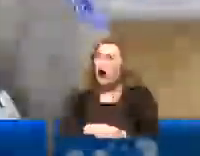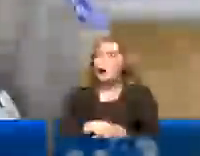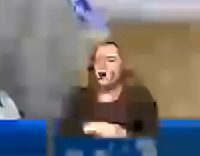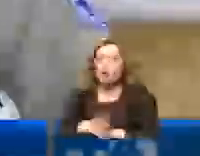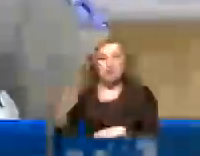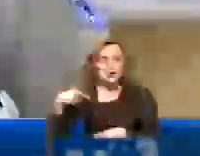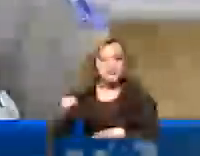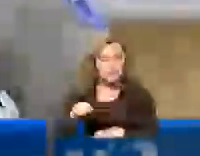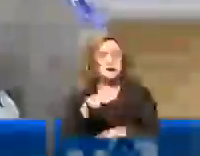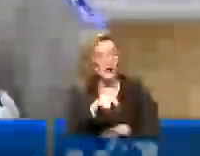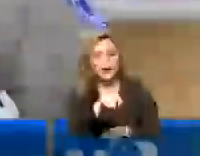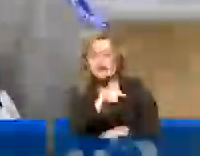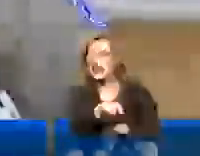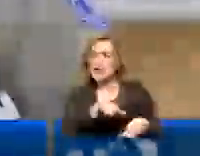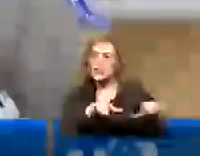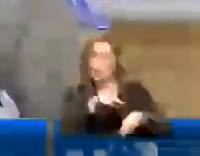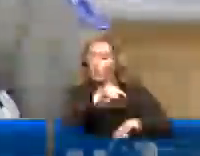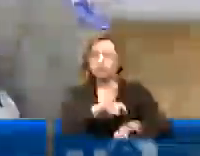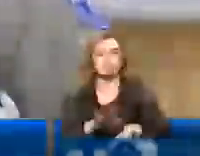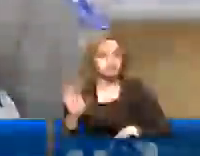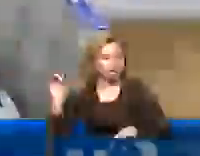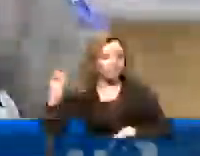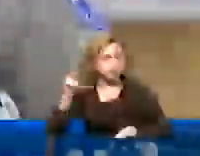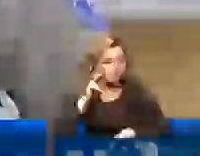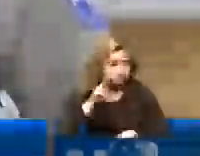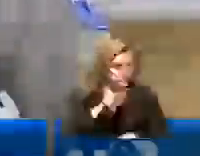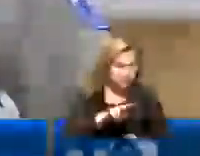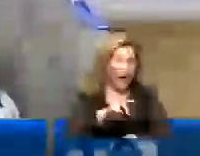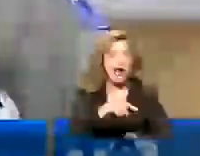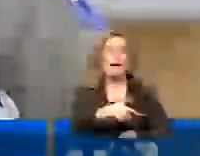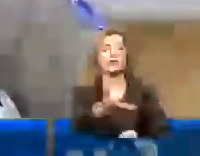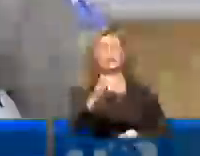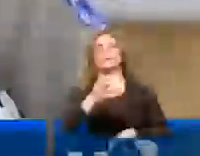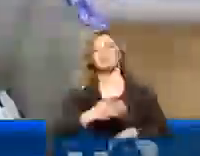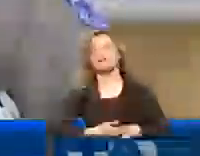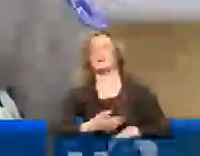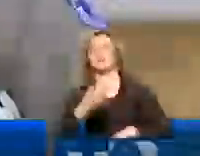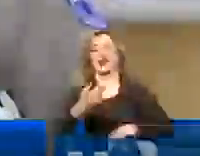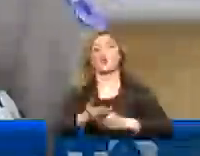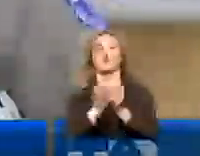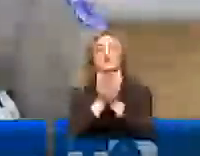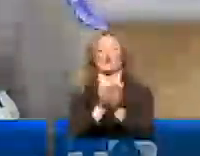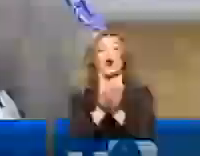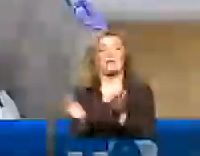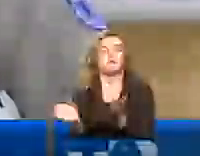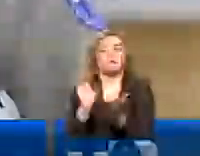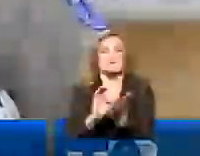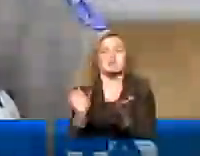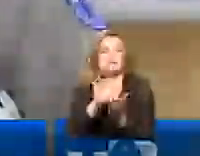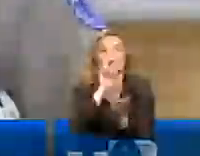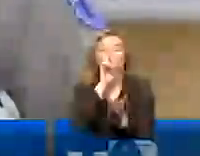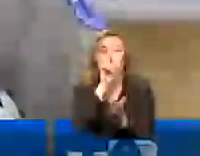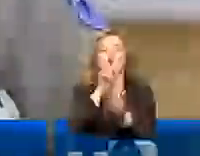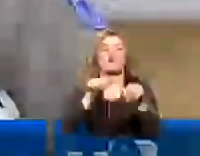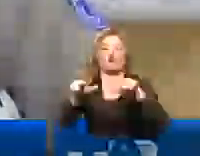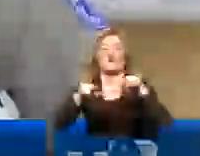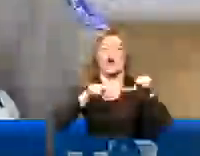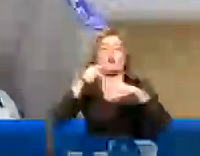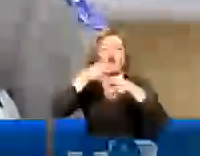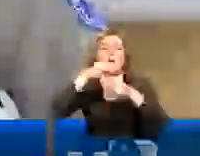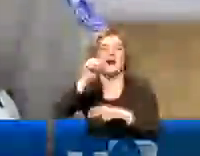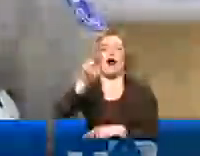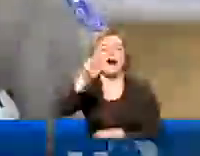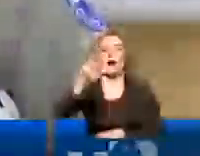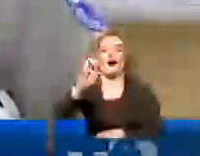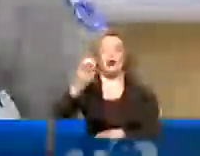transportar sustancias catalogadas, sujetas a fiscalización, en una lancha en el sector del Arenal,